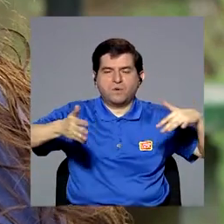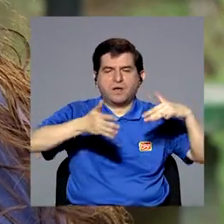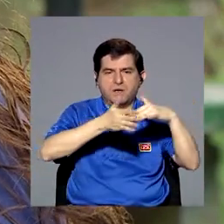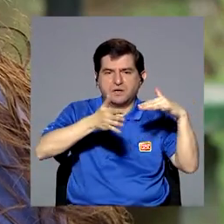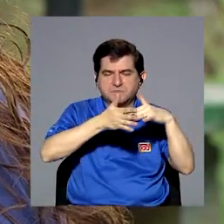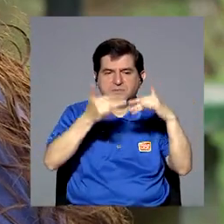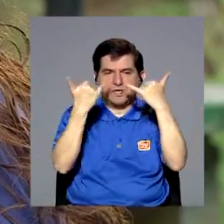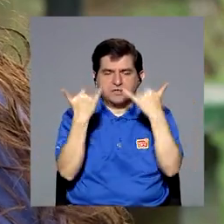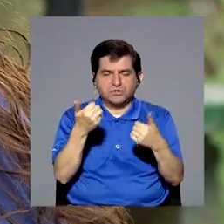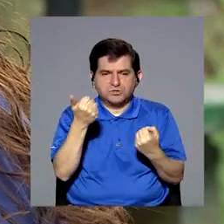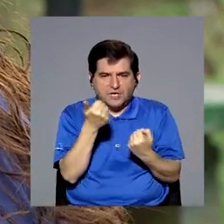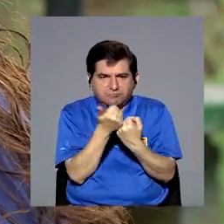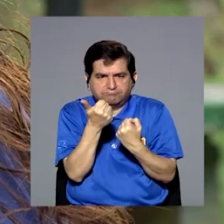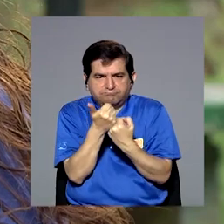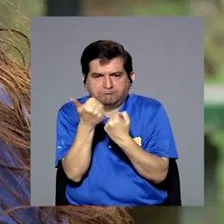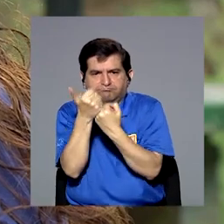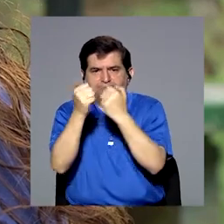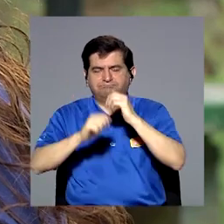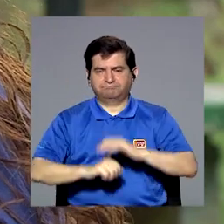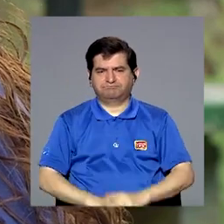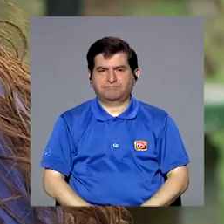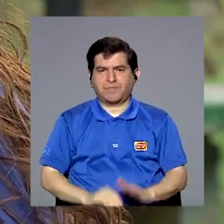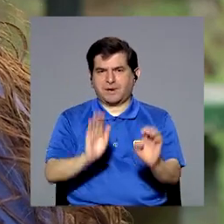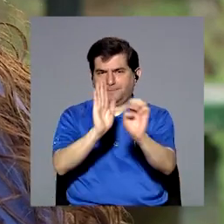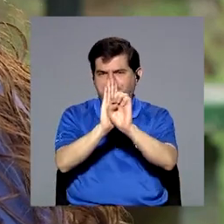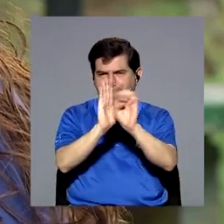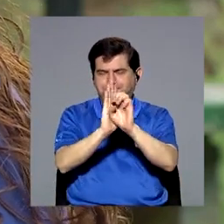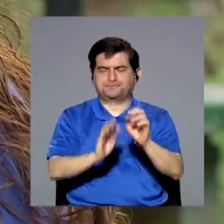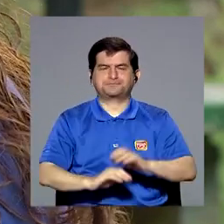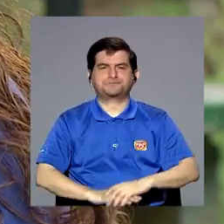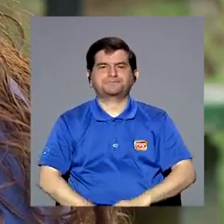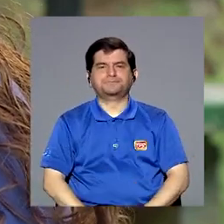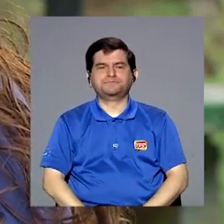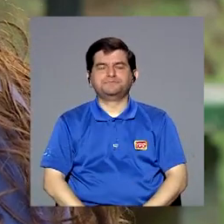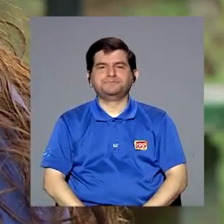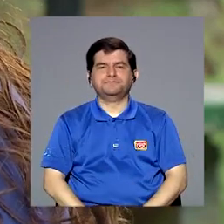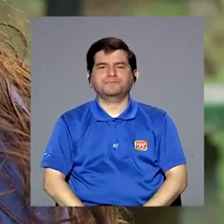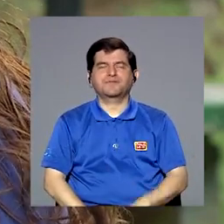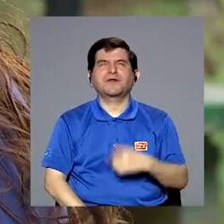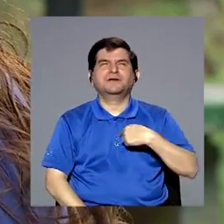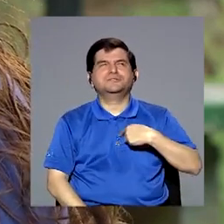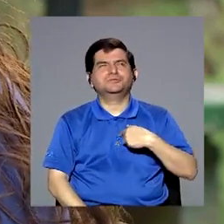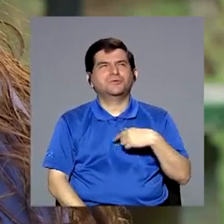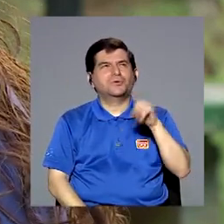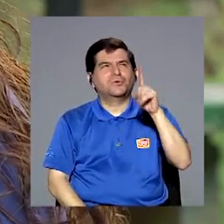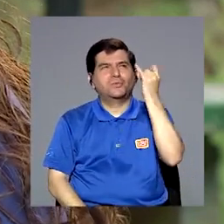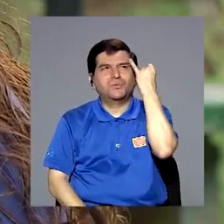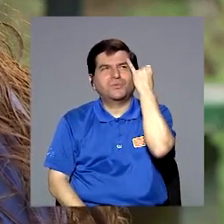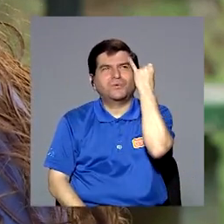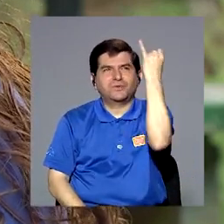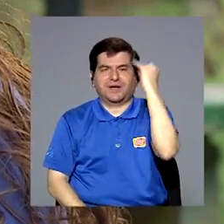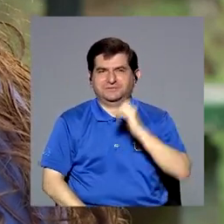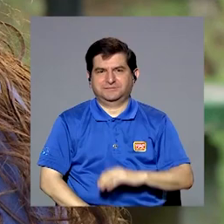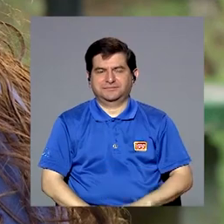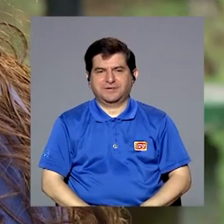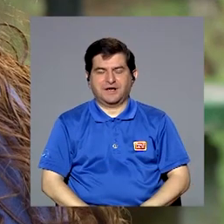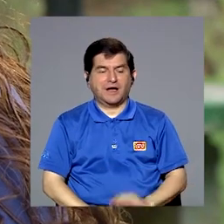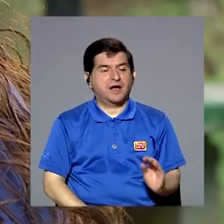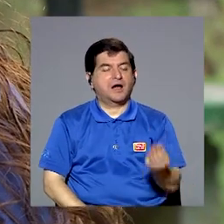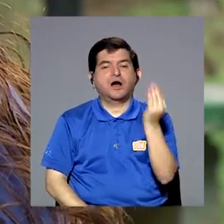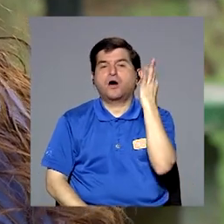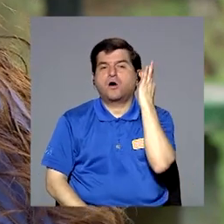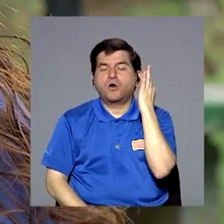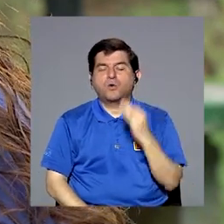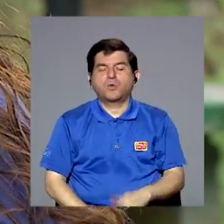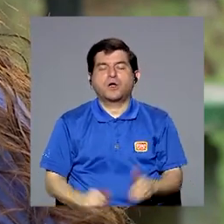de estudio se les ha reforzado. Entonces, por ejemplo, se me ocurre una idea de una chica